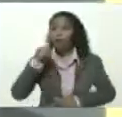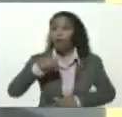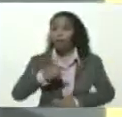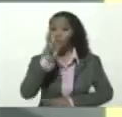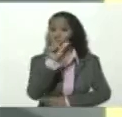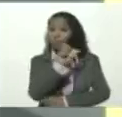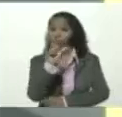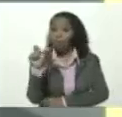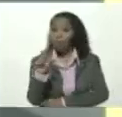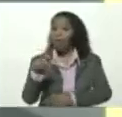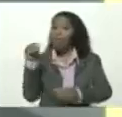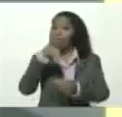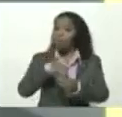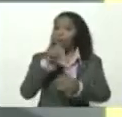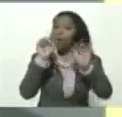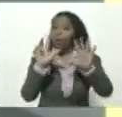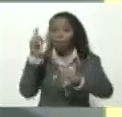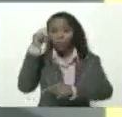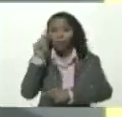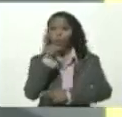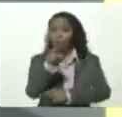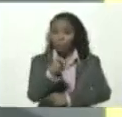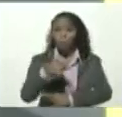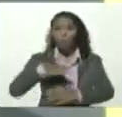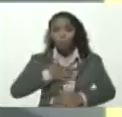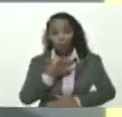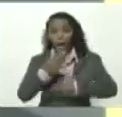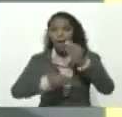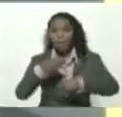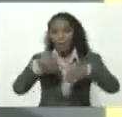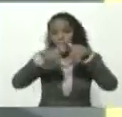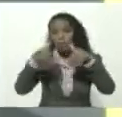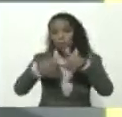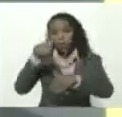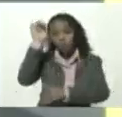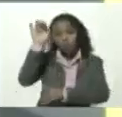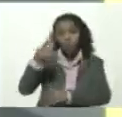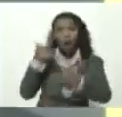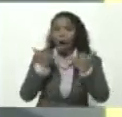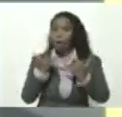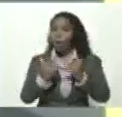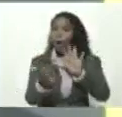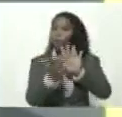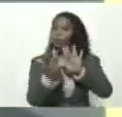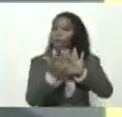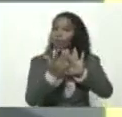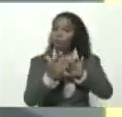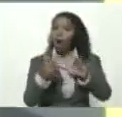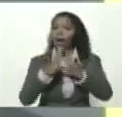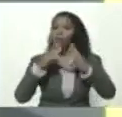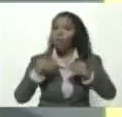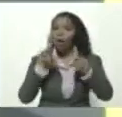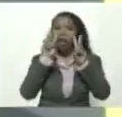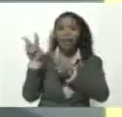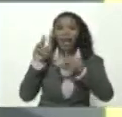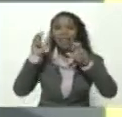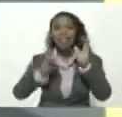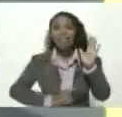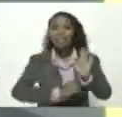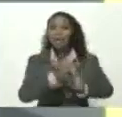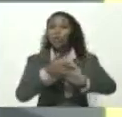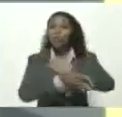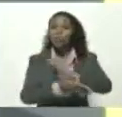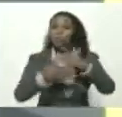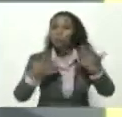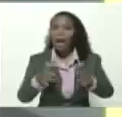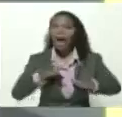semana. Dentro de 8 días usted estará sufragando por el futuro. Vamos de inmediato a contactar a todo lo que tiene que ver con el desarrollo